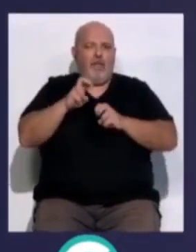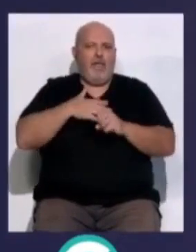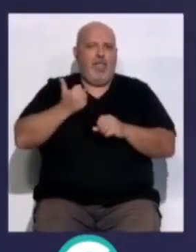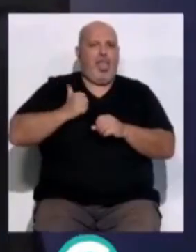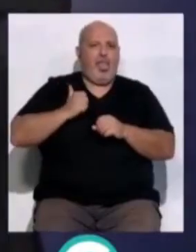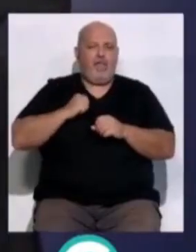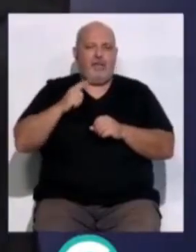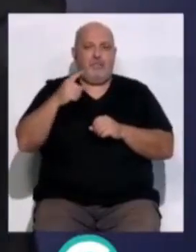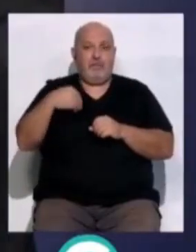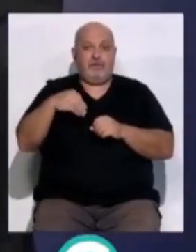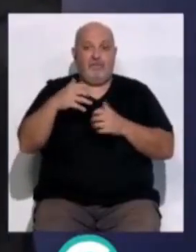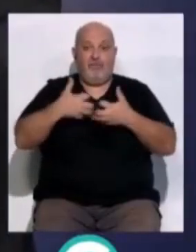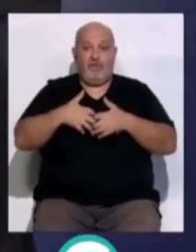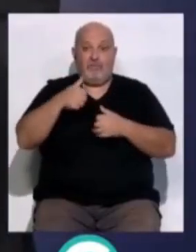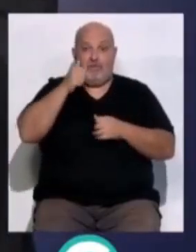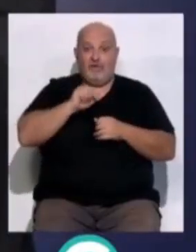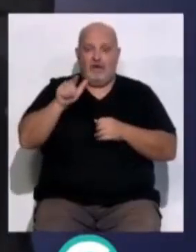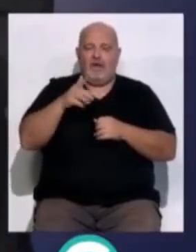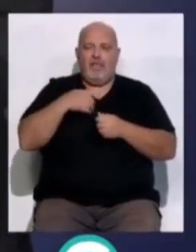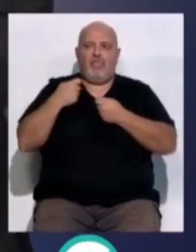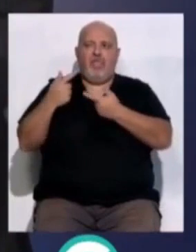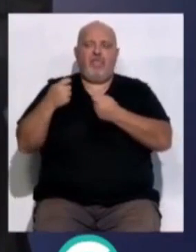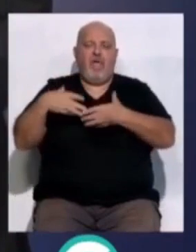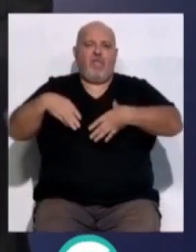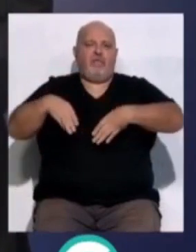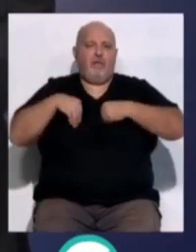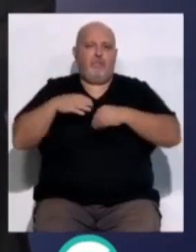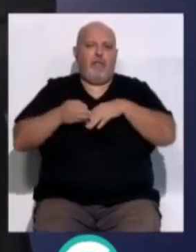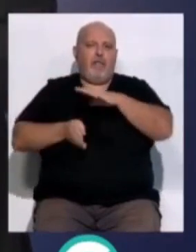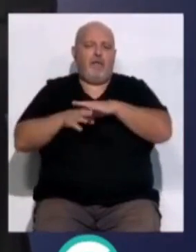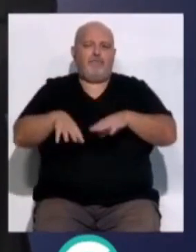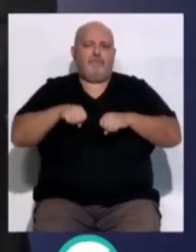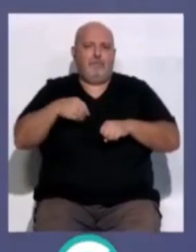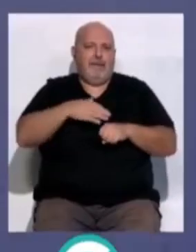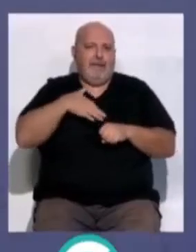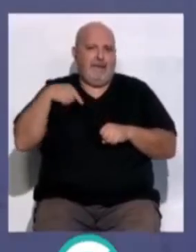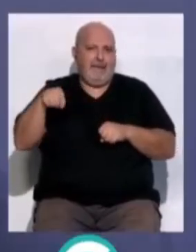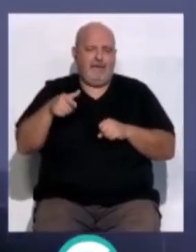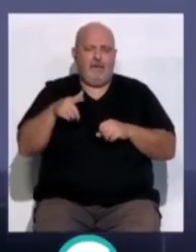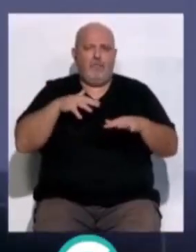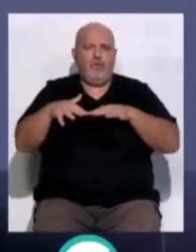dicho que el presidente en funciones, Pedro Sánchez, está dispuesto a aceptar para mantenerse en la Moncloa. El PP de Cádiz se